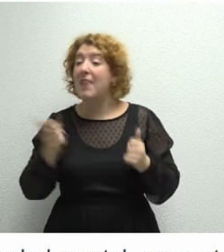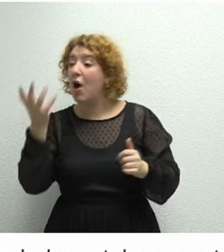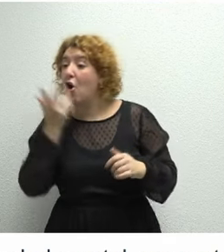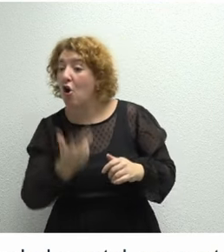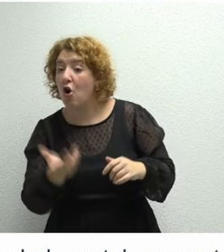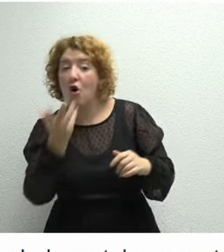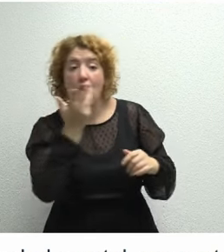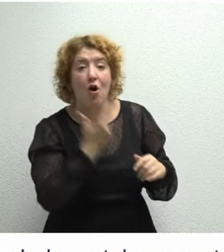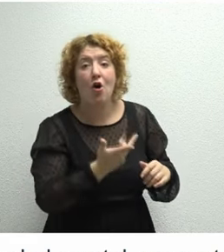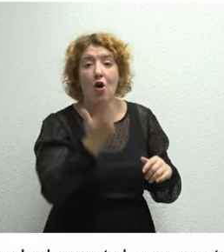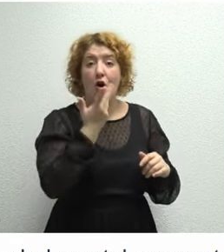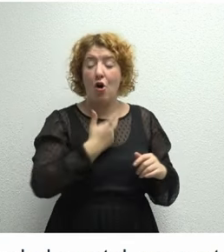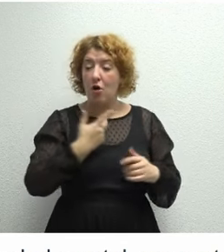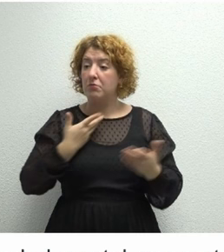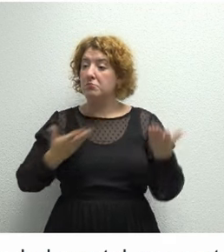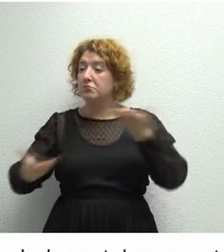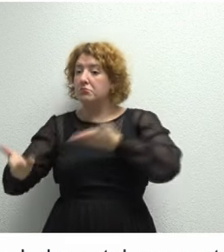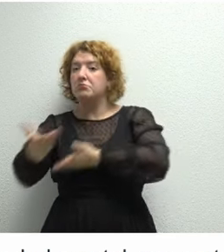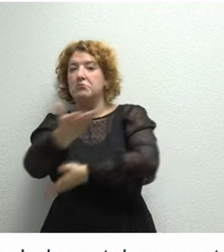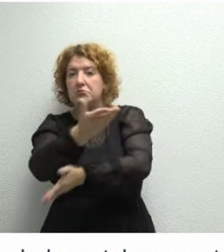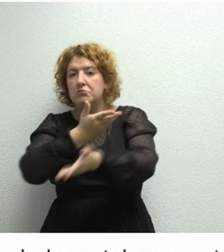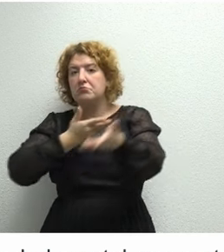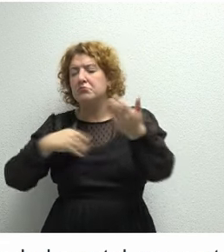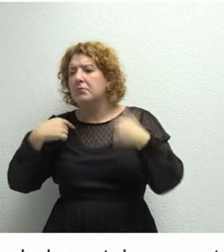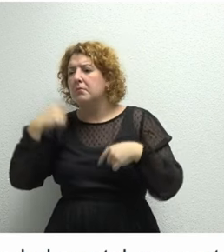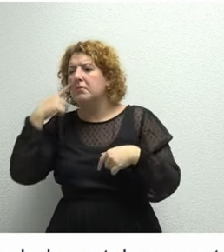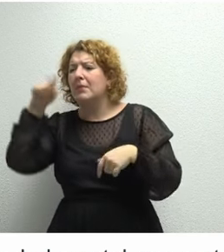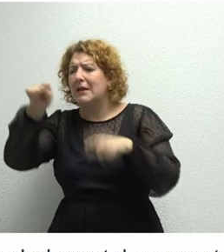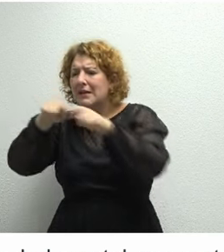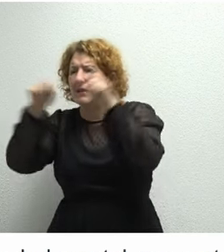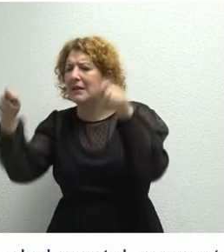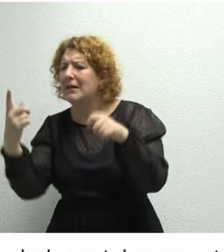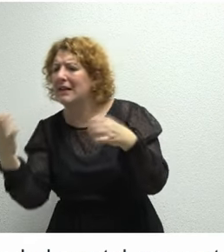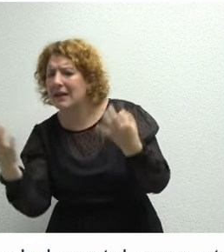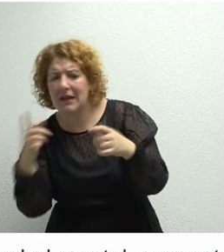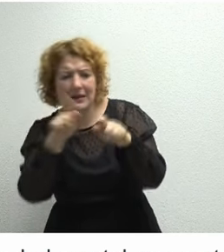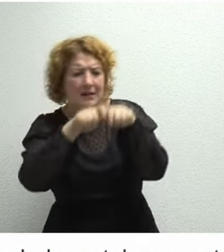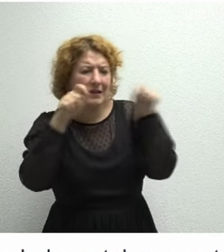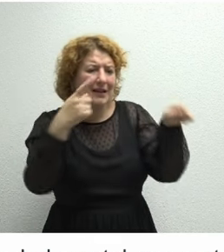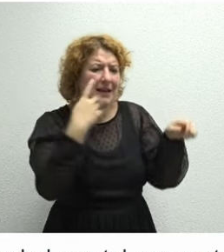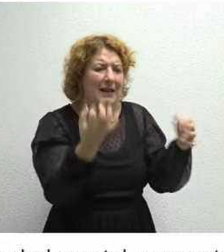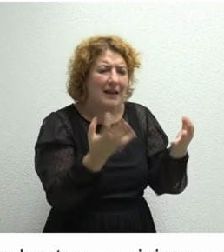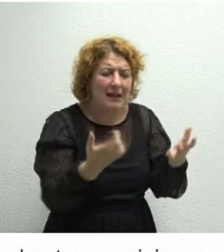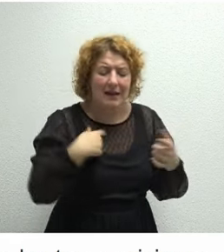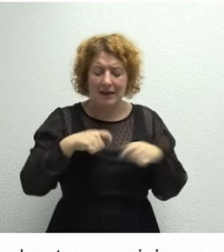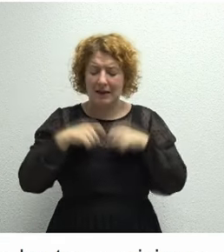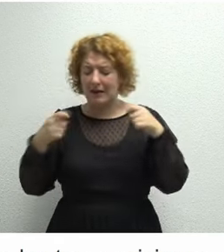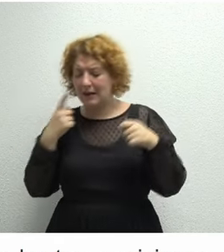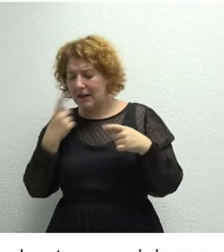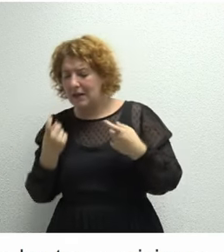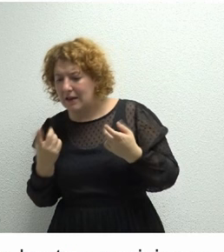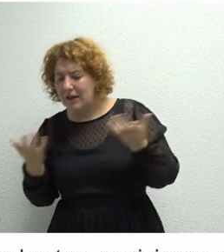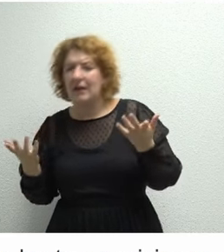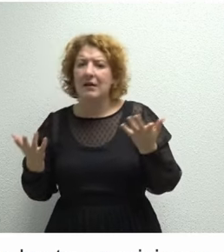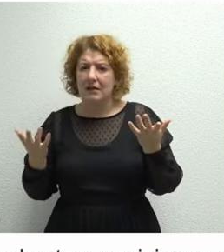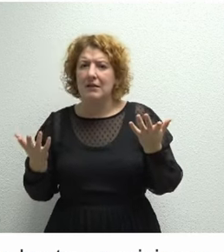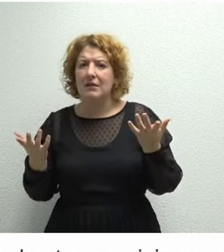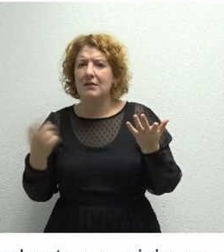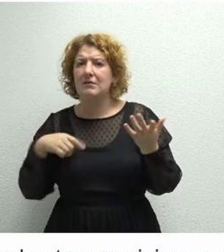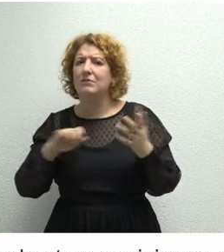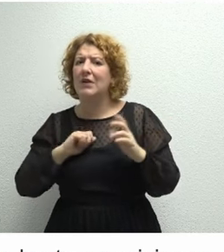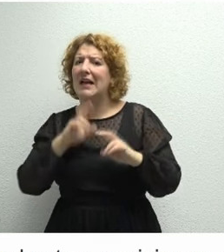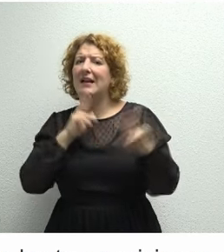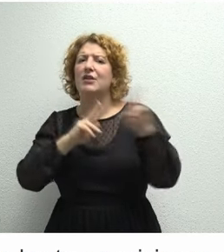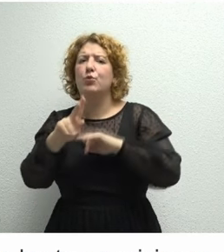mutuo empezamos a ver qué necesidades tenía cada área y cada institución Y empezamos a trabajar de manera conjunta en Cómo poder dar respuestas a